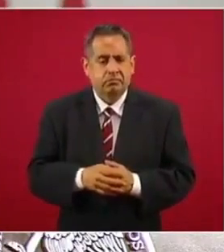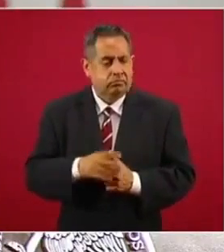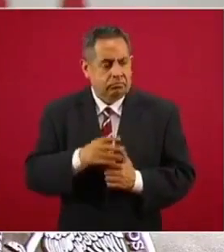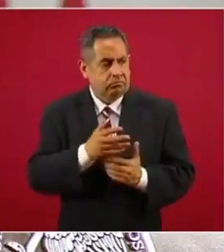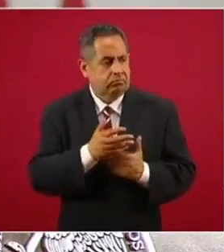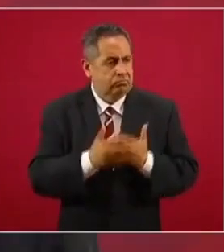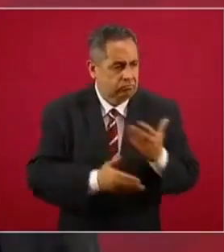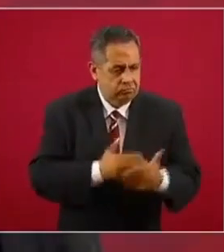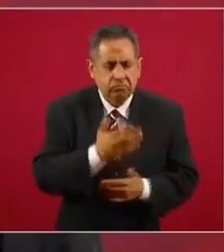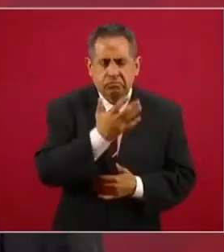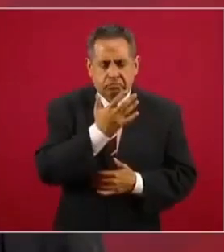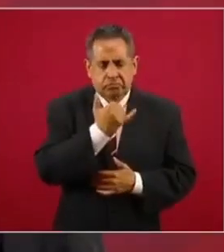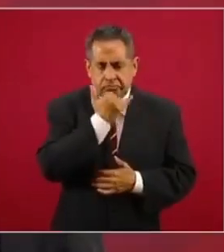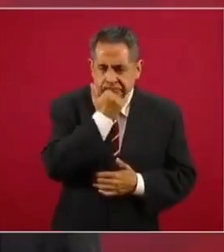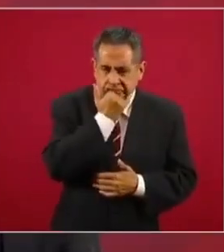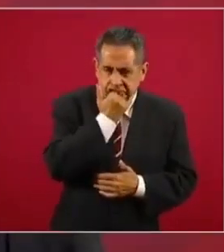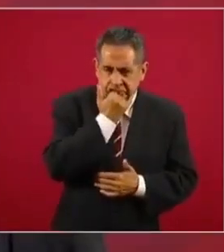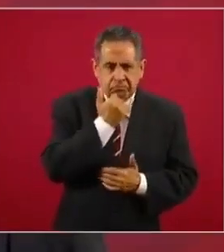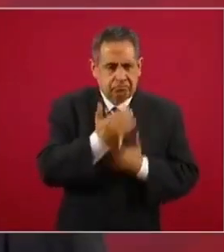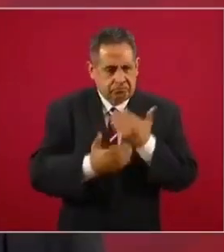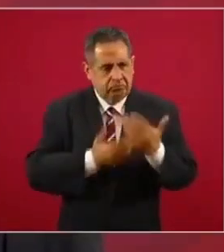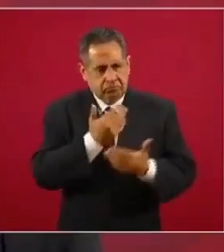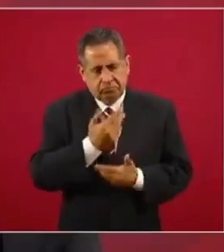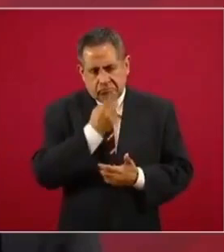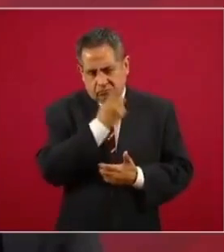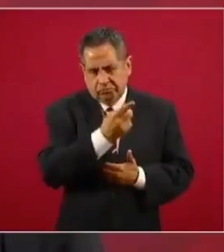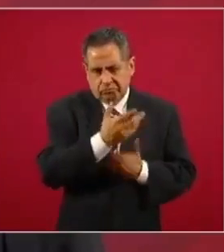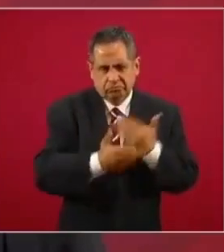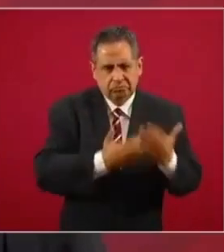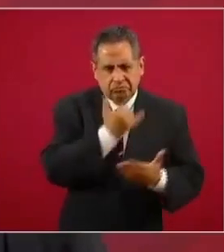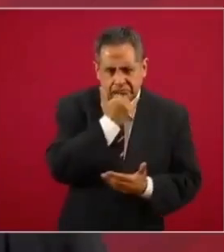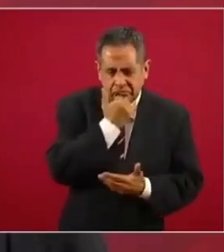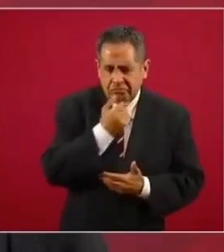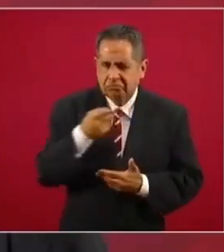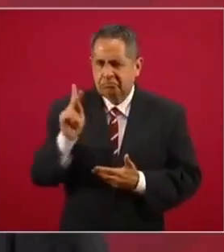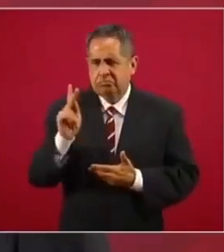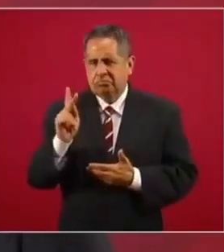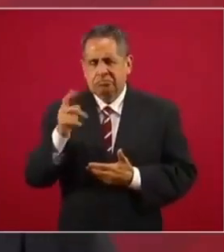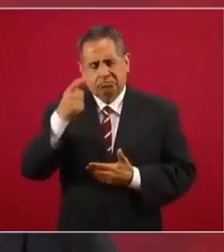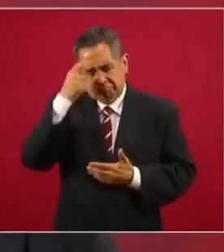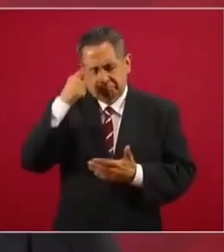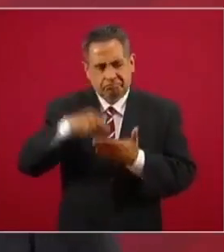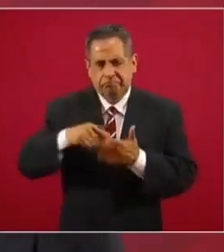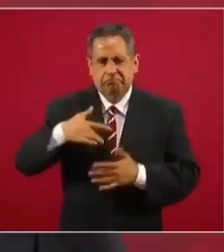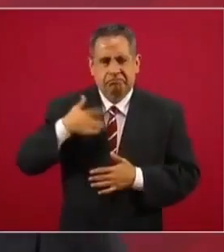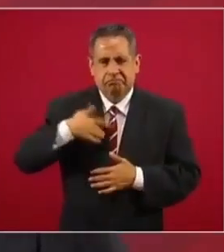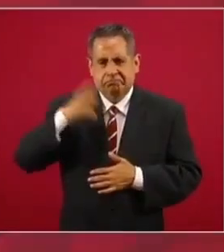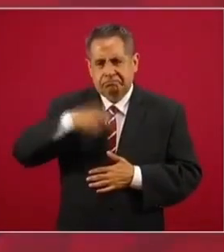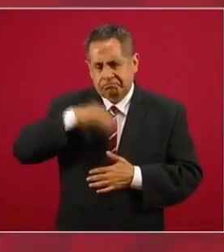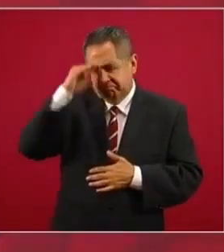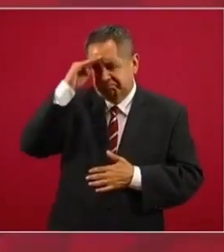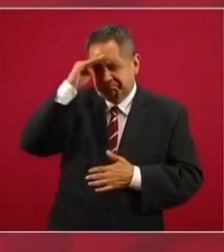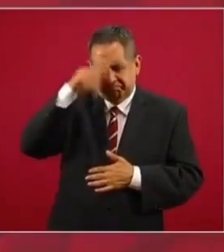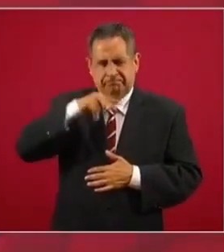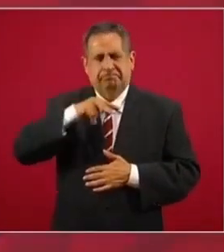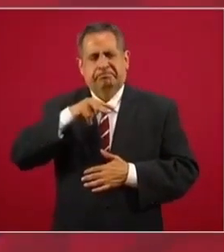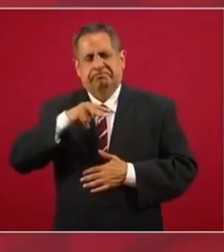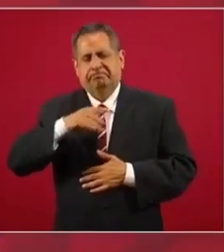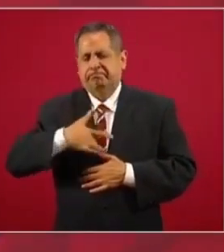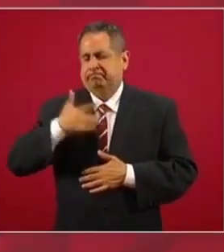ofrezco disculpas por lo que estoy diciendo, pero yo siempre digo lo que pienso.